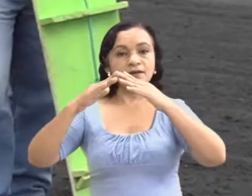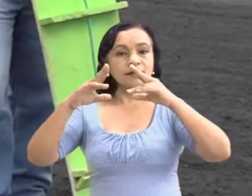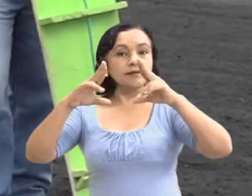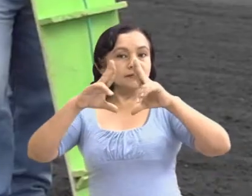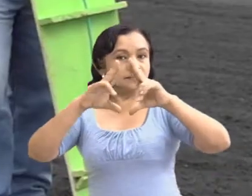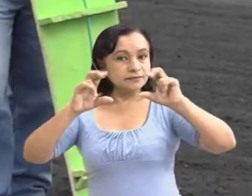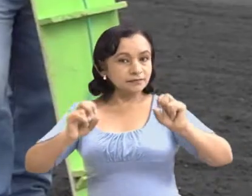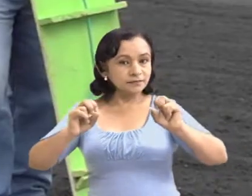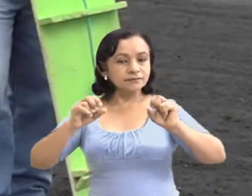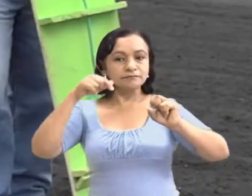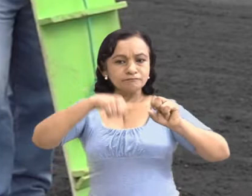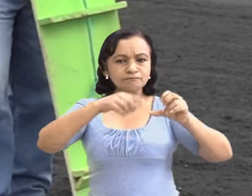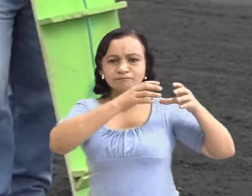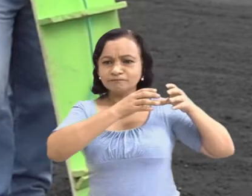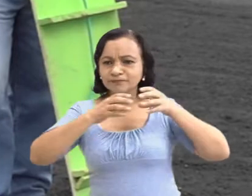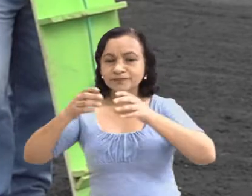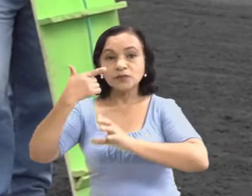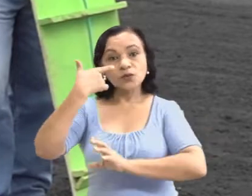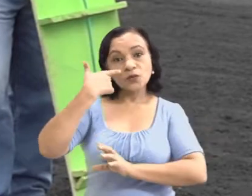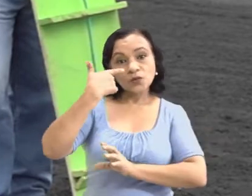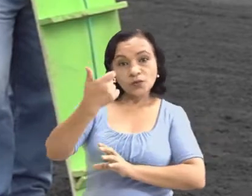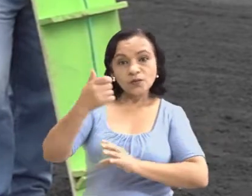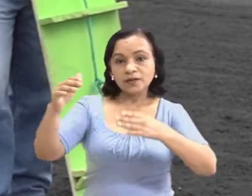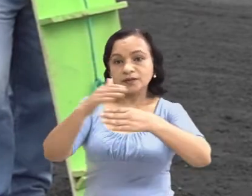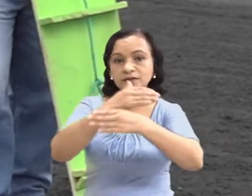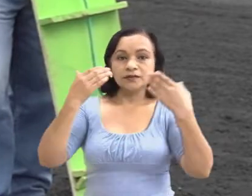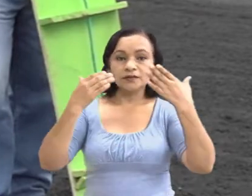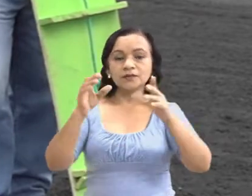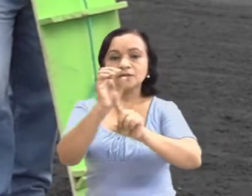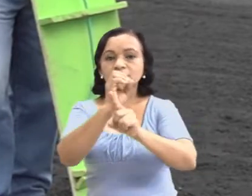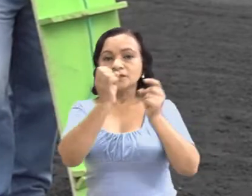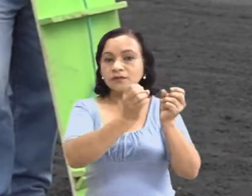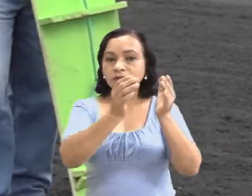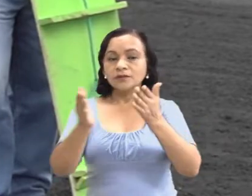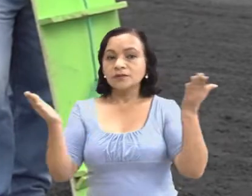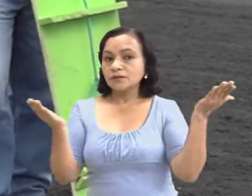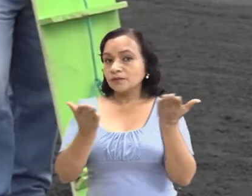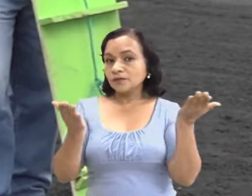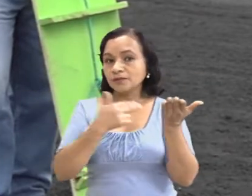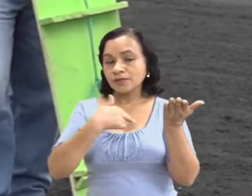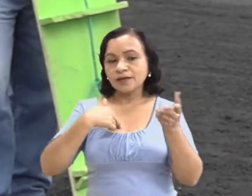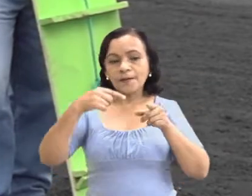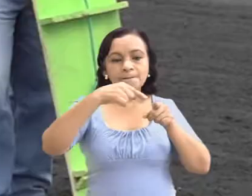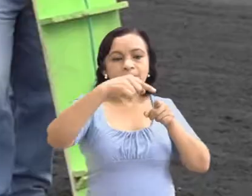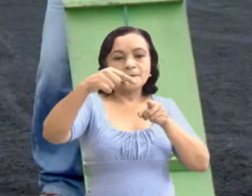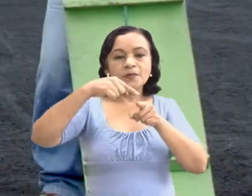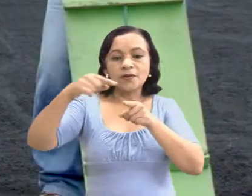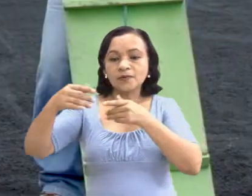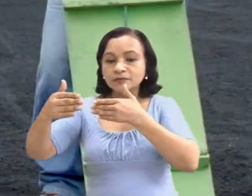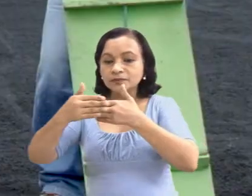Nicaragua. Nos trasladamos hasta este lugar para conocer todos los detalles acerca de la organización territorial de las